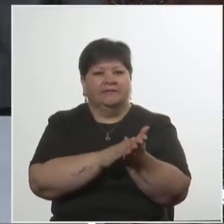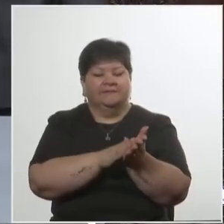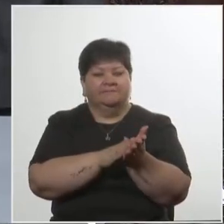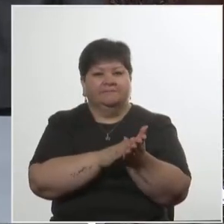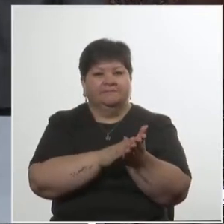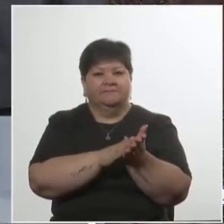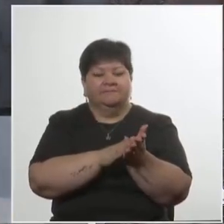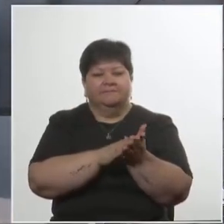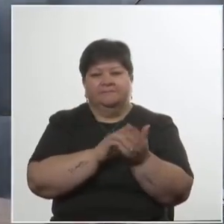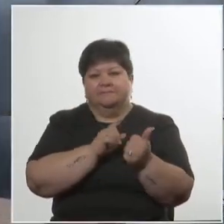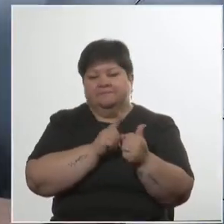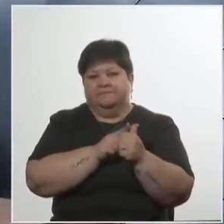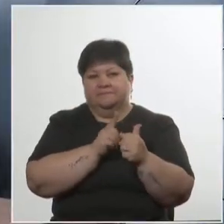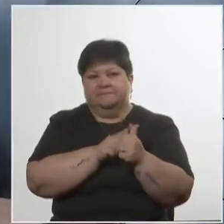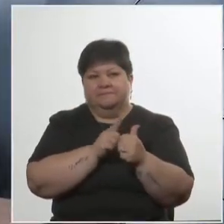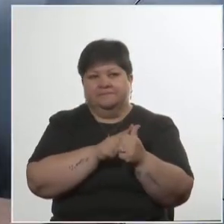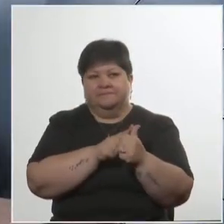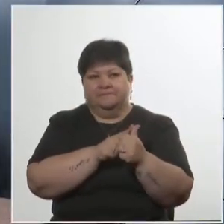no sabemos